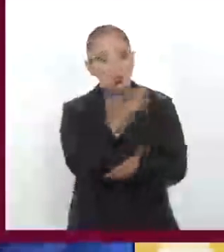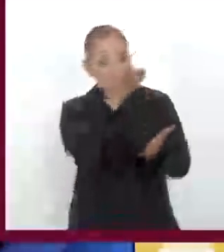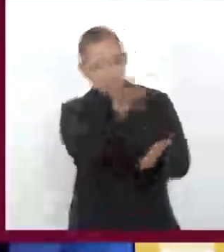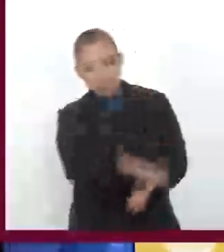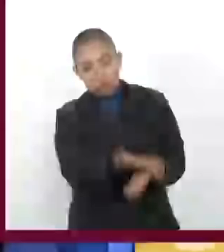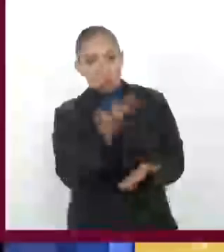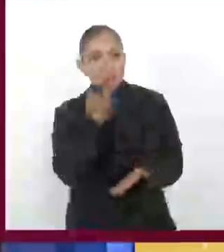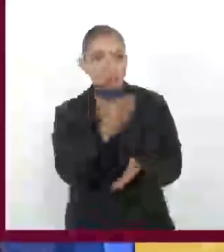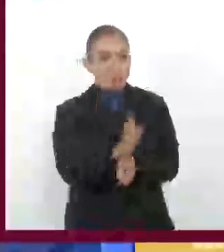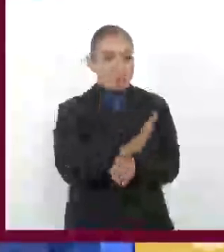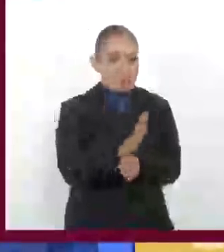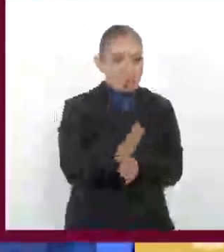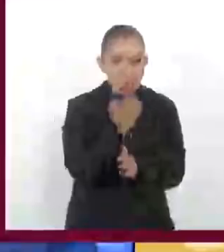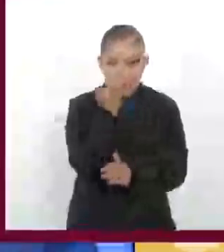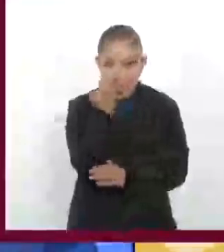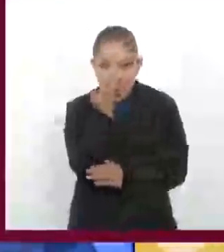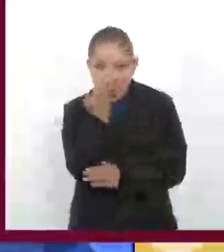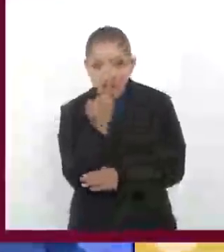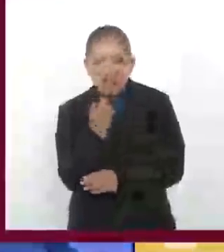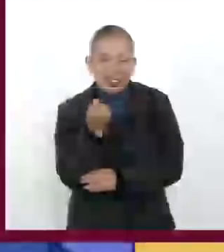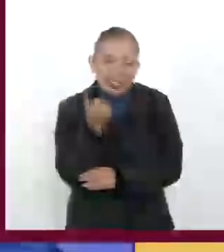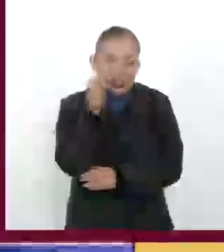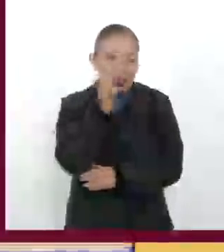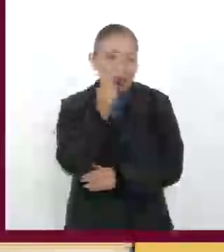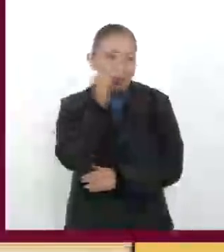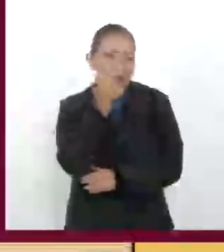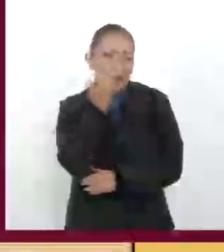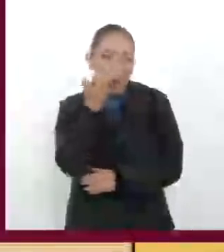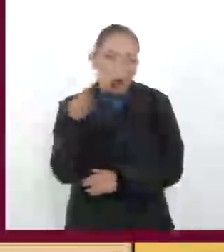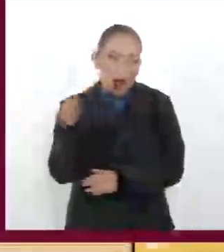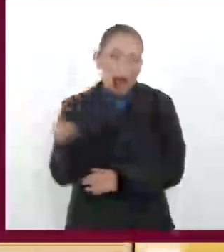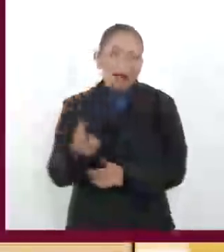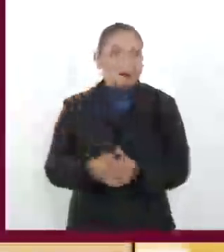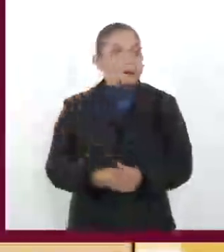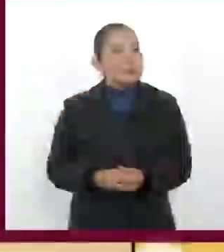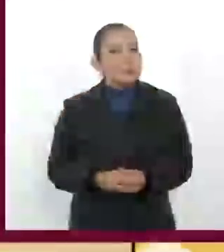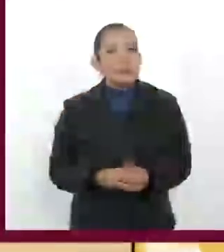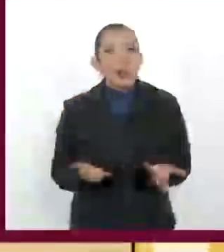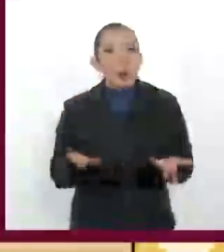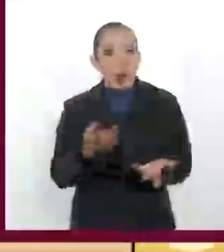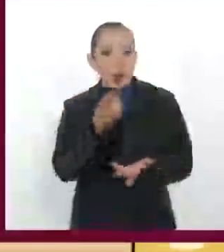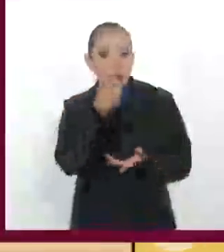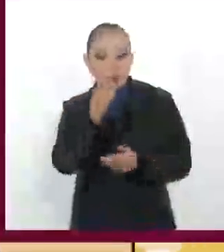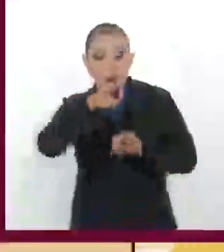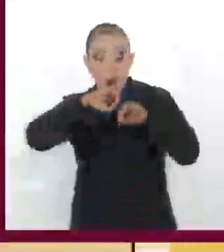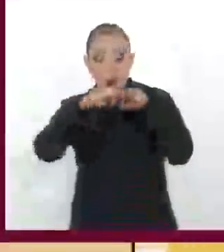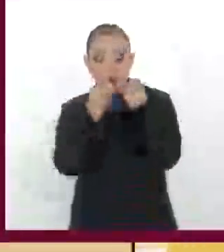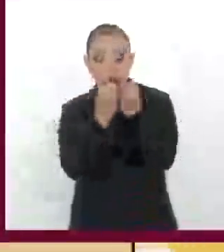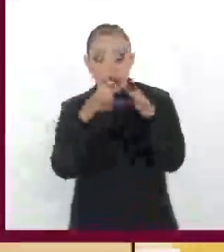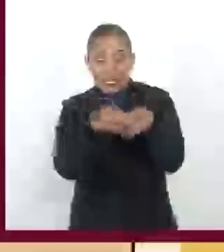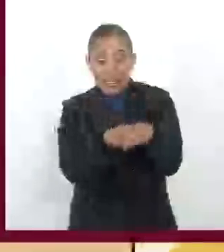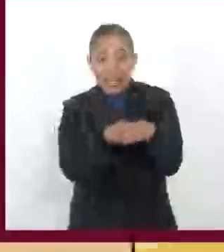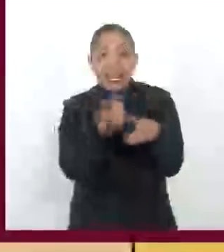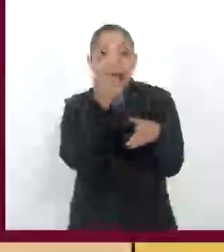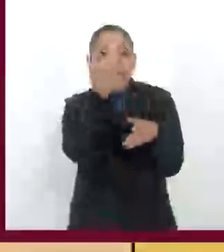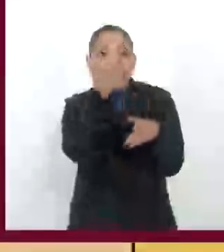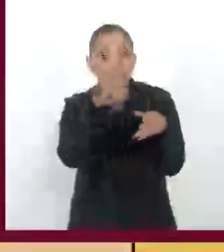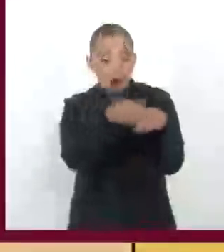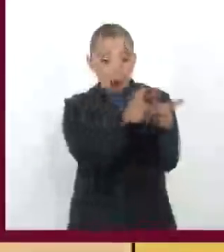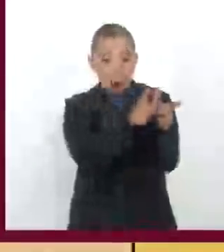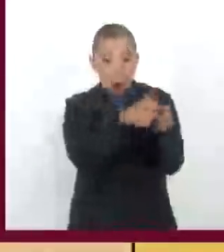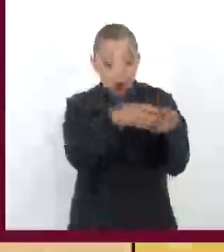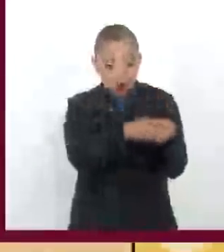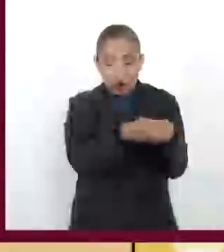acerca de su bienestar escolar. Regularmente las escuelas se establecen organizaciones de